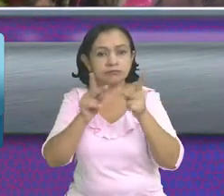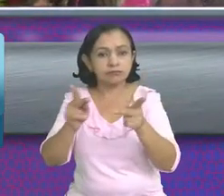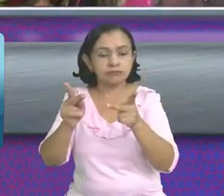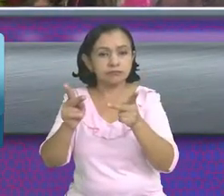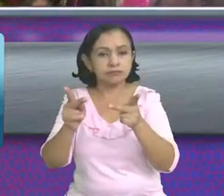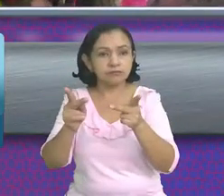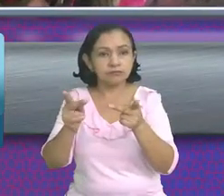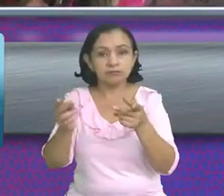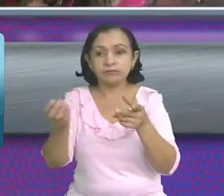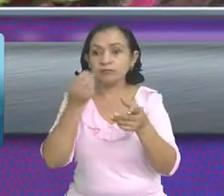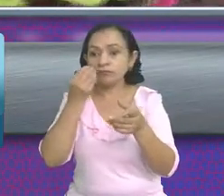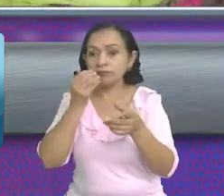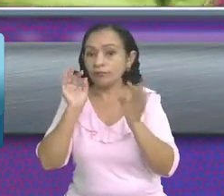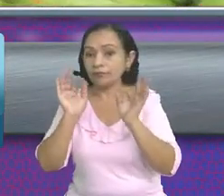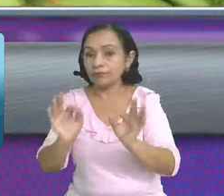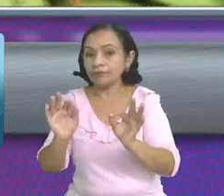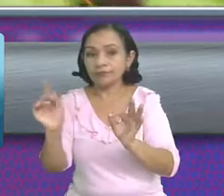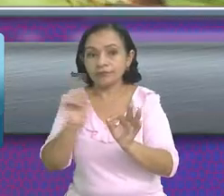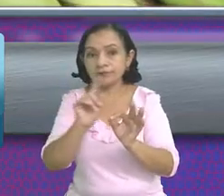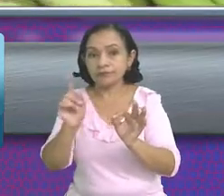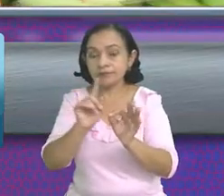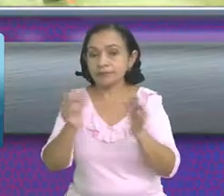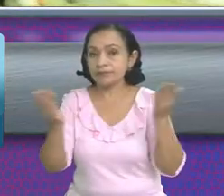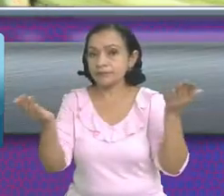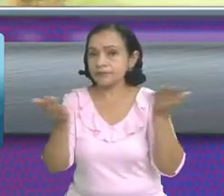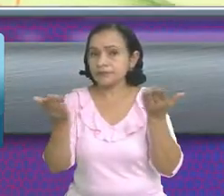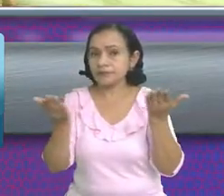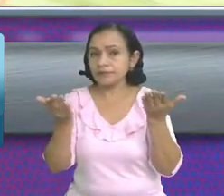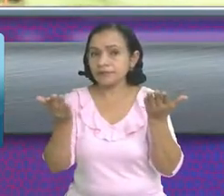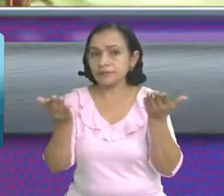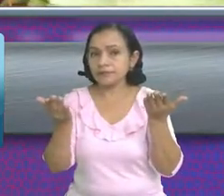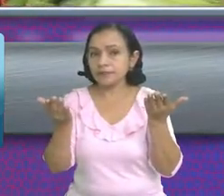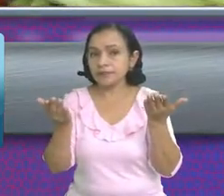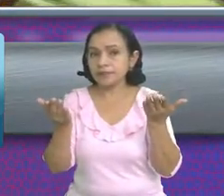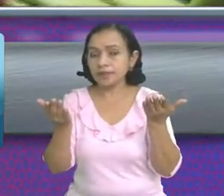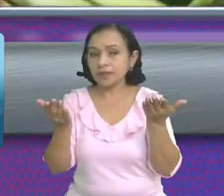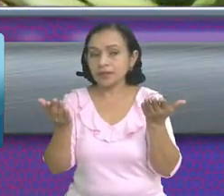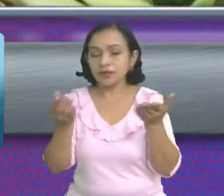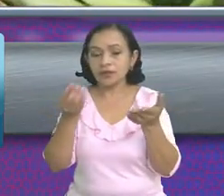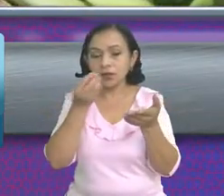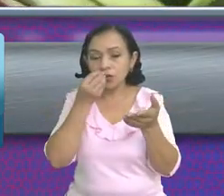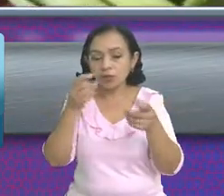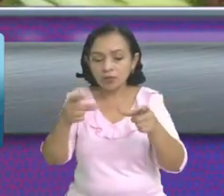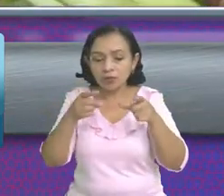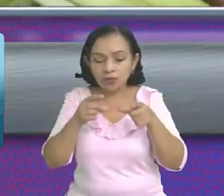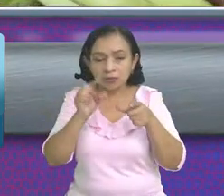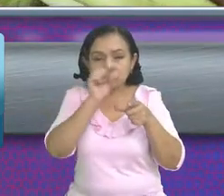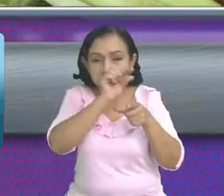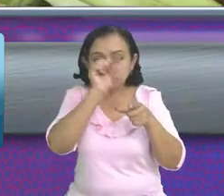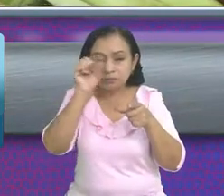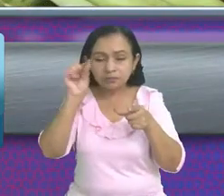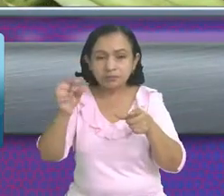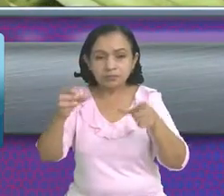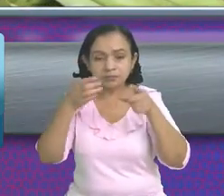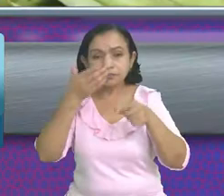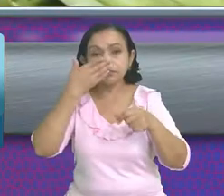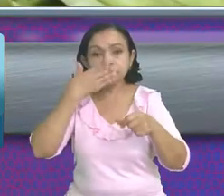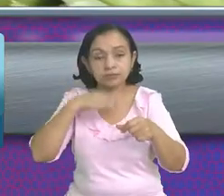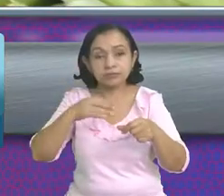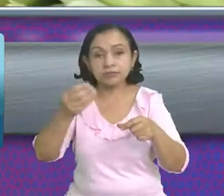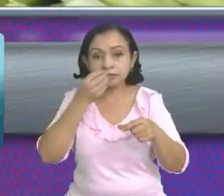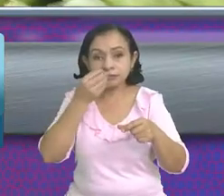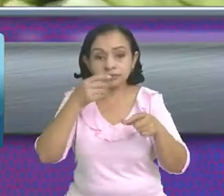a que no comen lo adecuado. O sea, también la poca alimentación forma parte de la mala